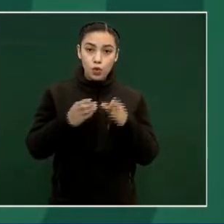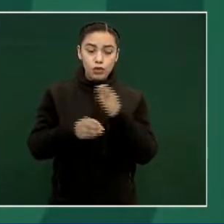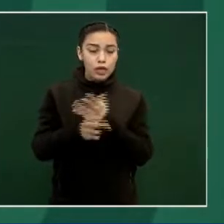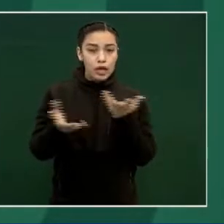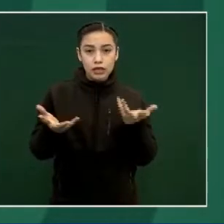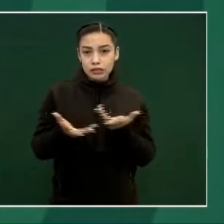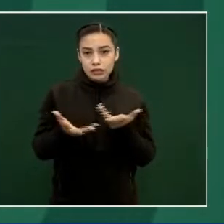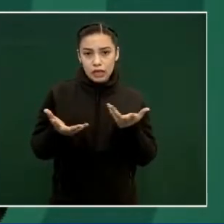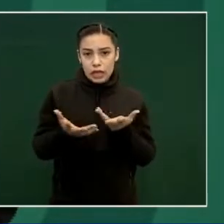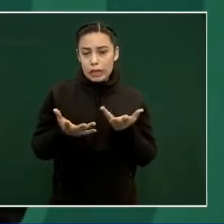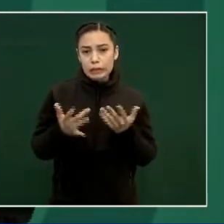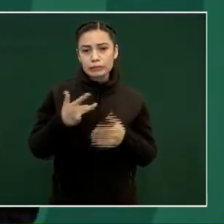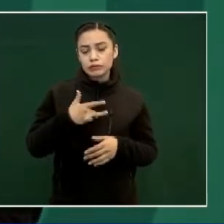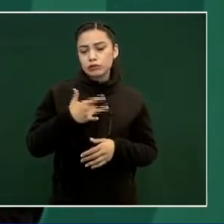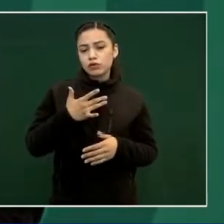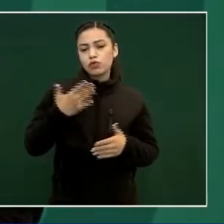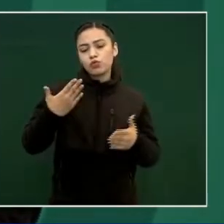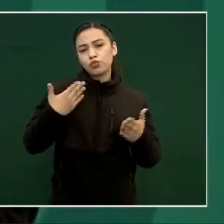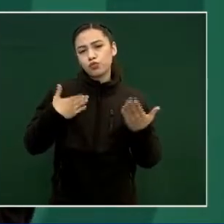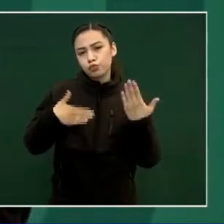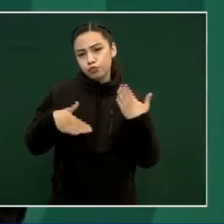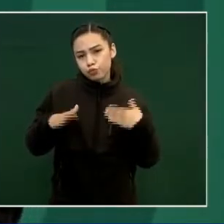y se cansan